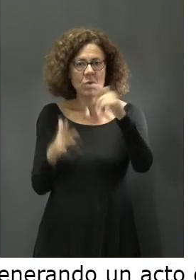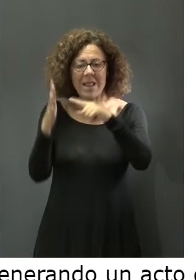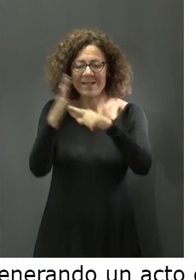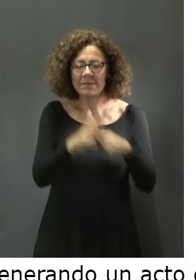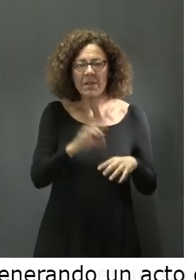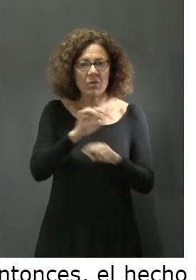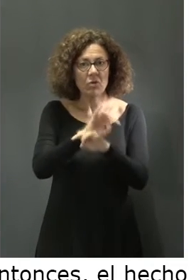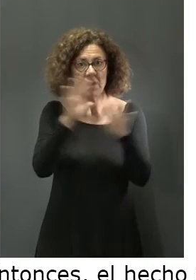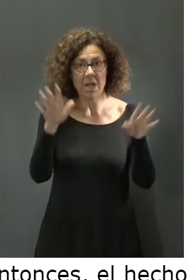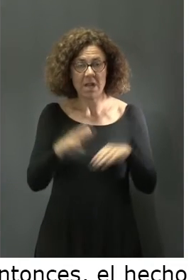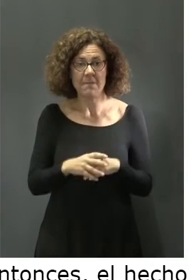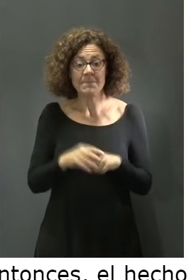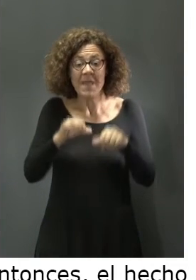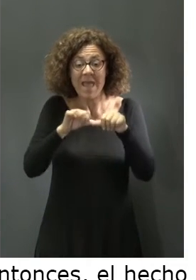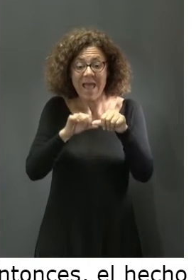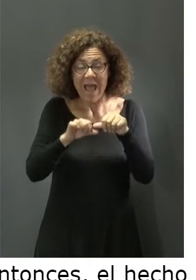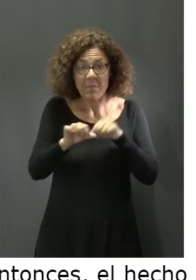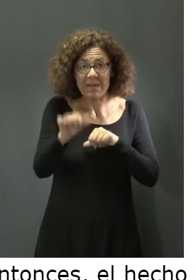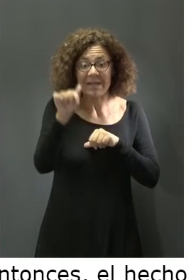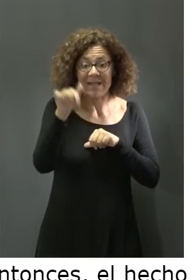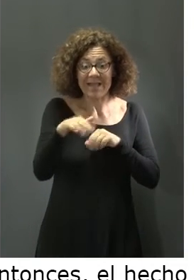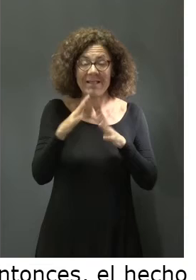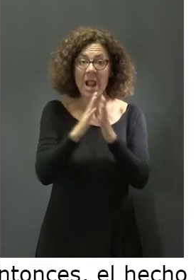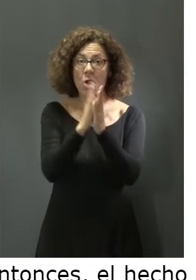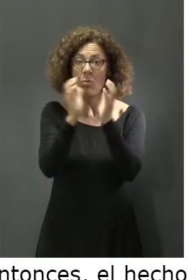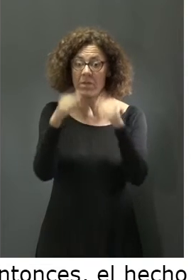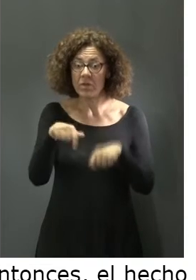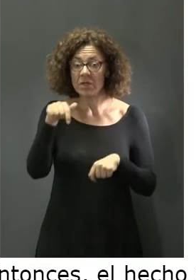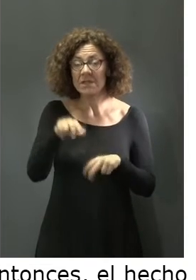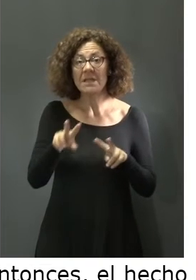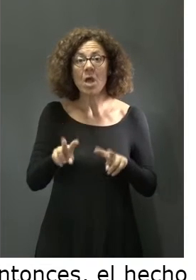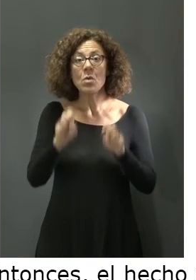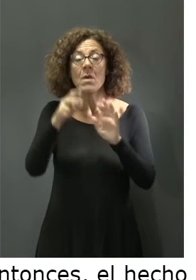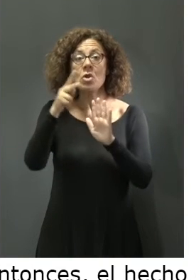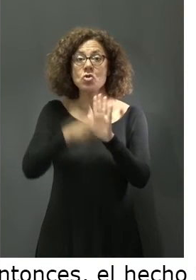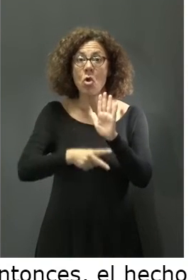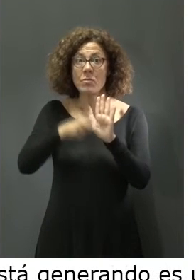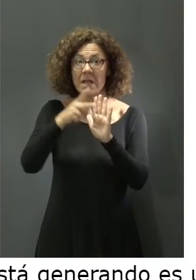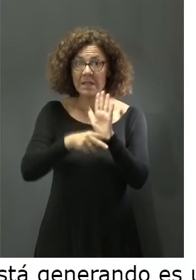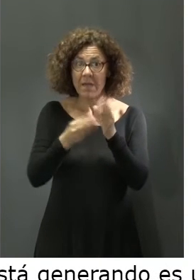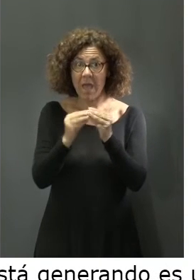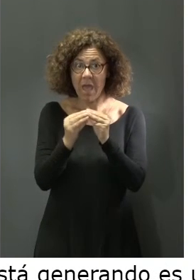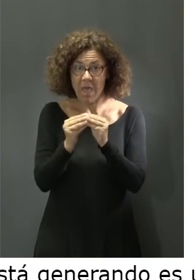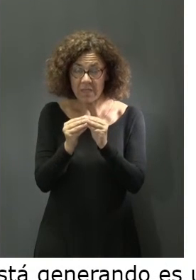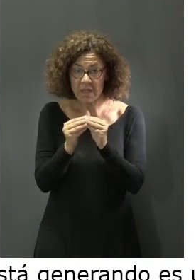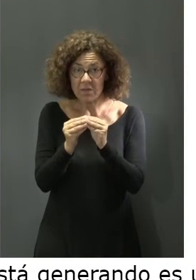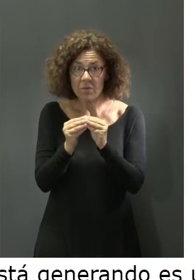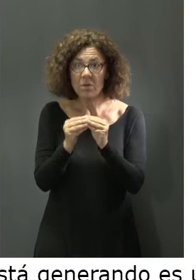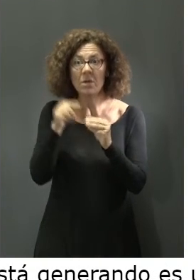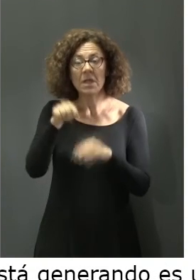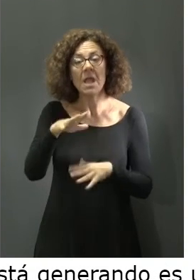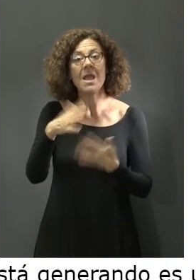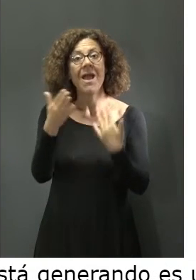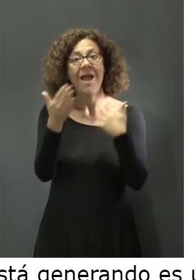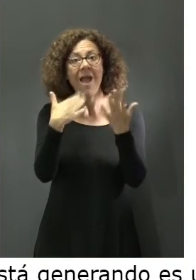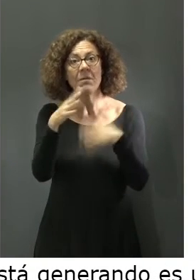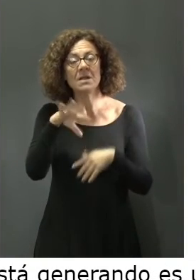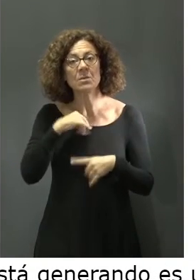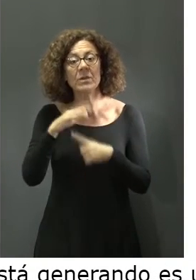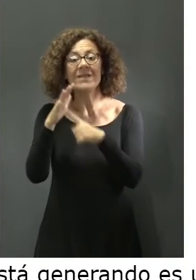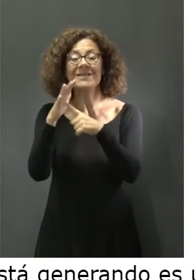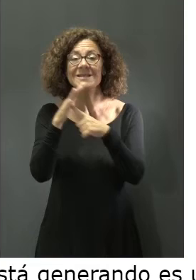clara. A partir de aquí y a partir de la Convención y de esta nueva normativa que se está desarrollando, donde se puede hablar incluso de